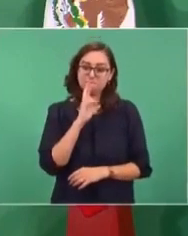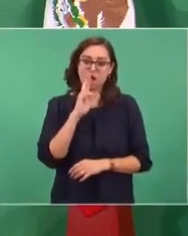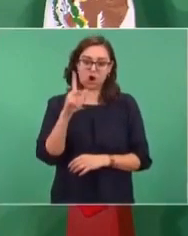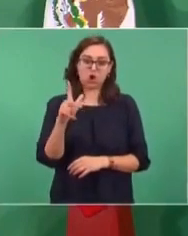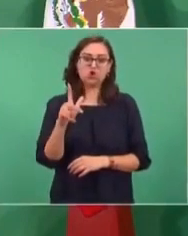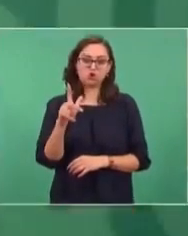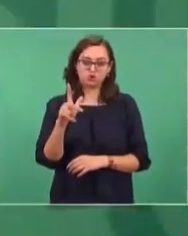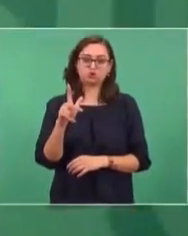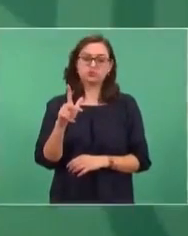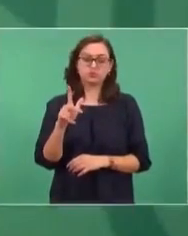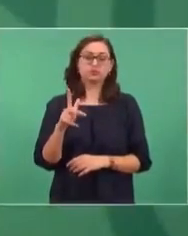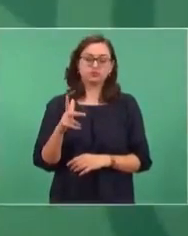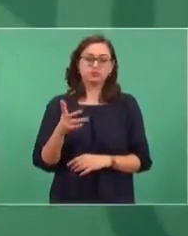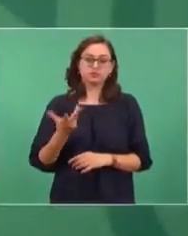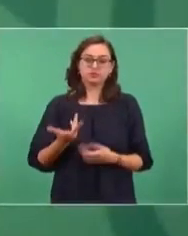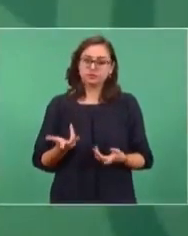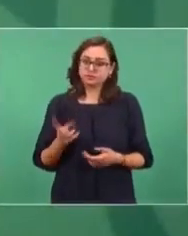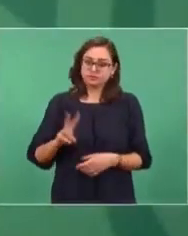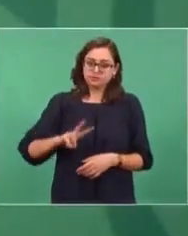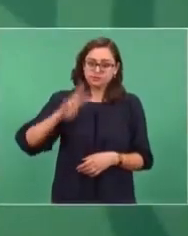que haya